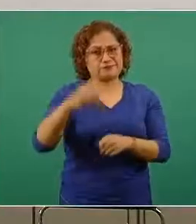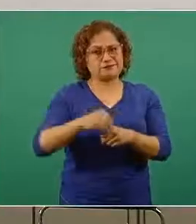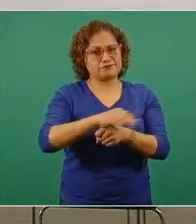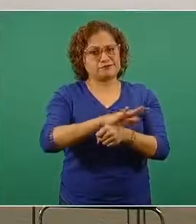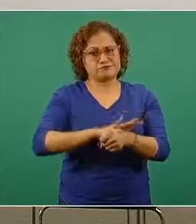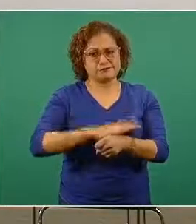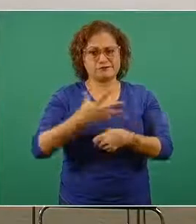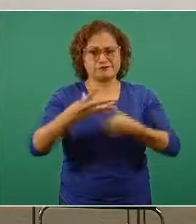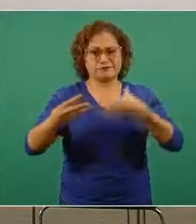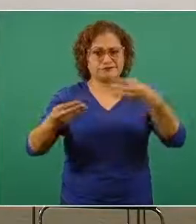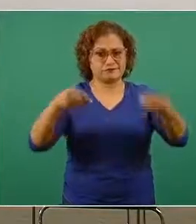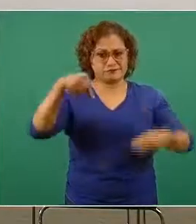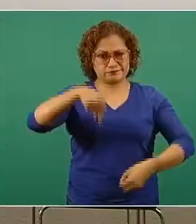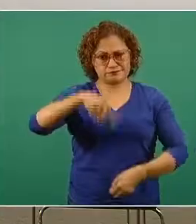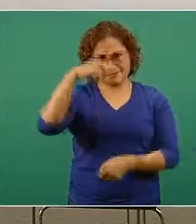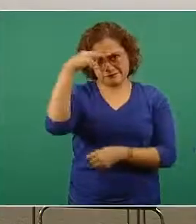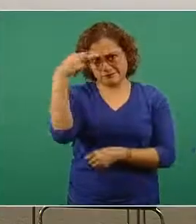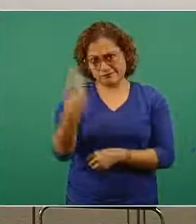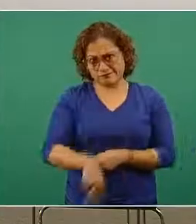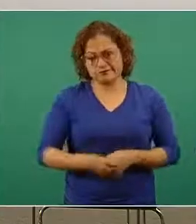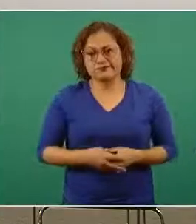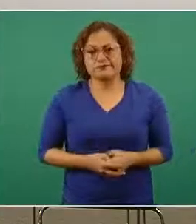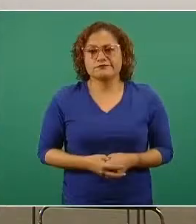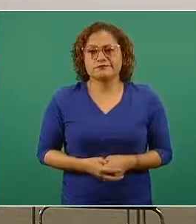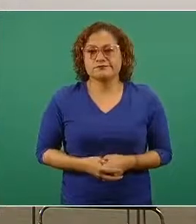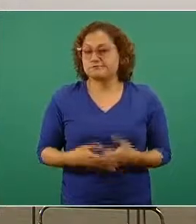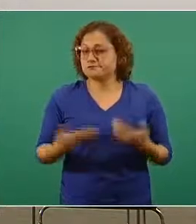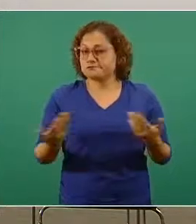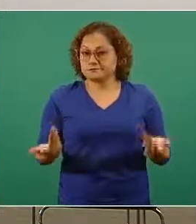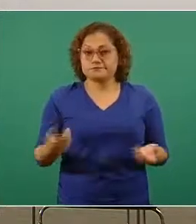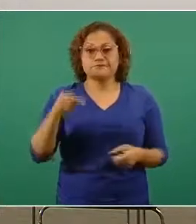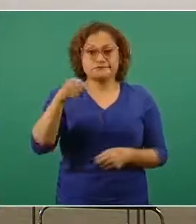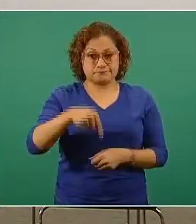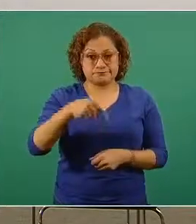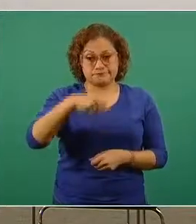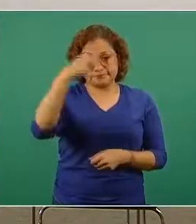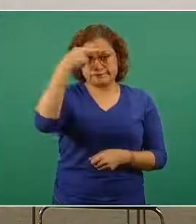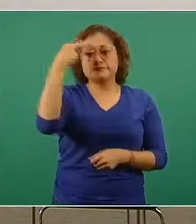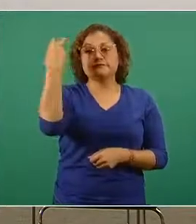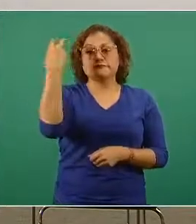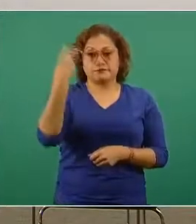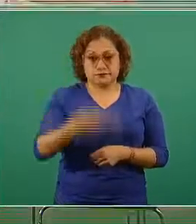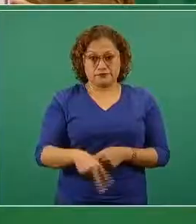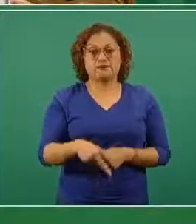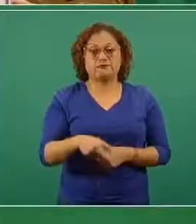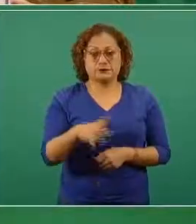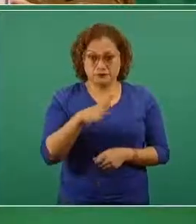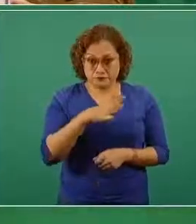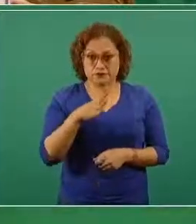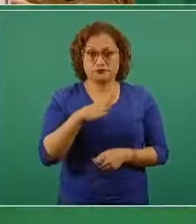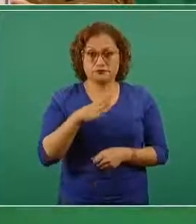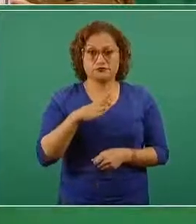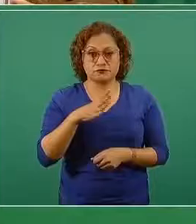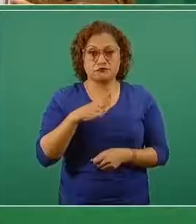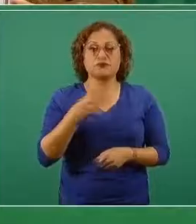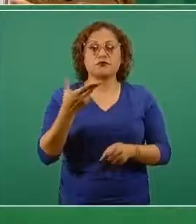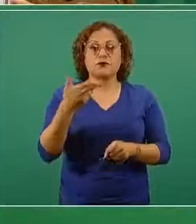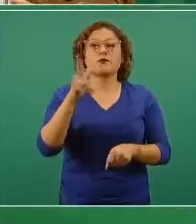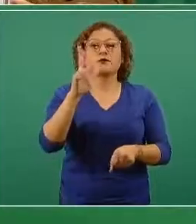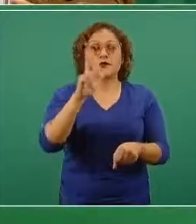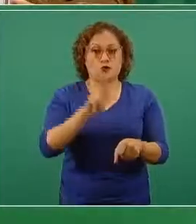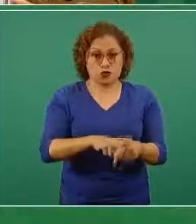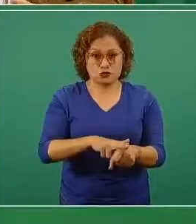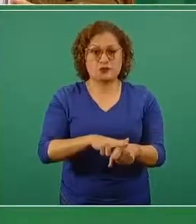en nuestro país. Y si bien aquí se maneja una parte hospitalaria, no podemos olvidar todo lo que